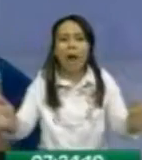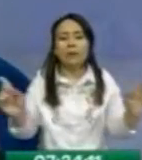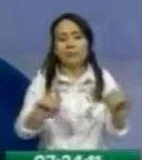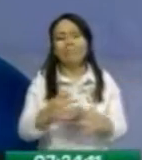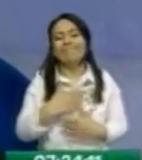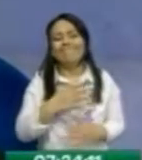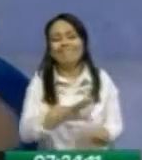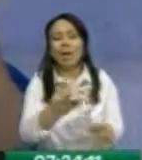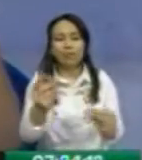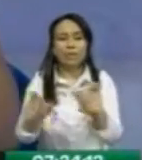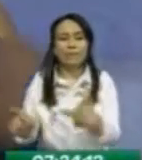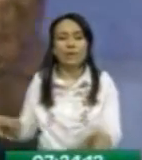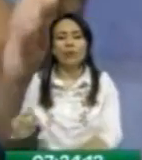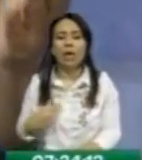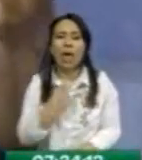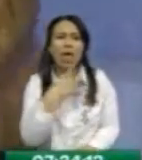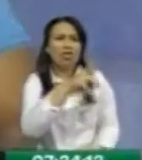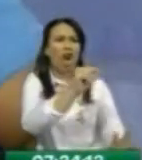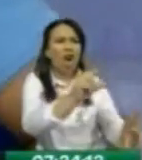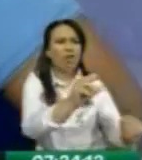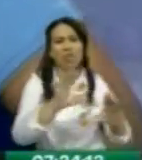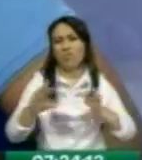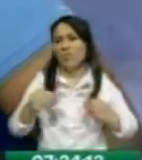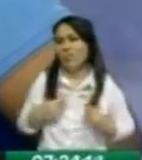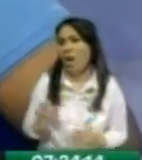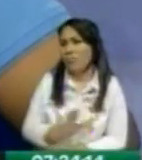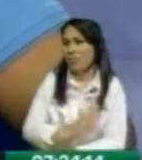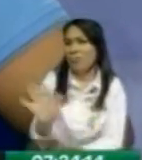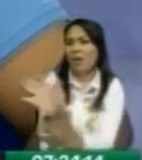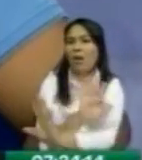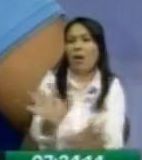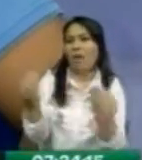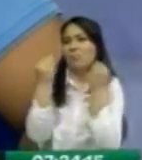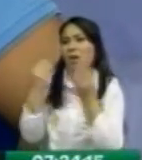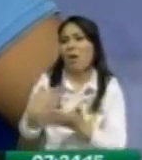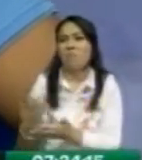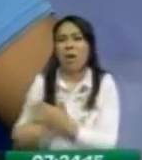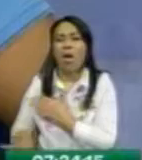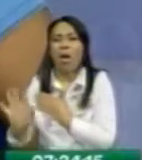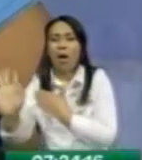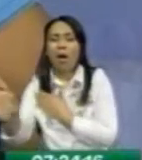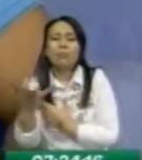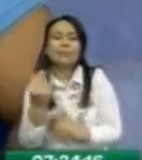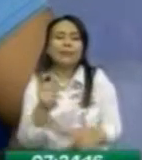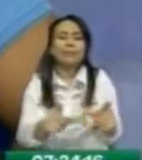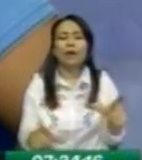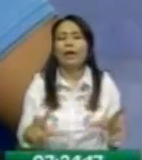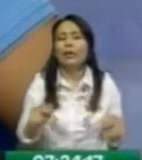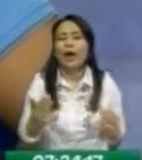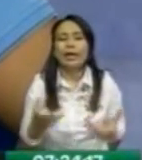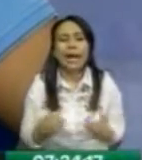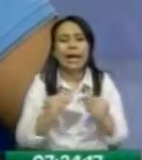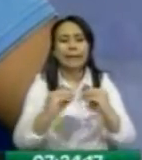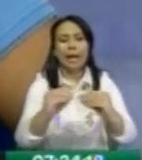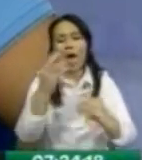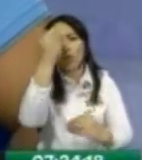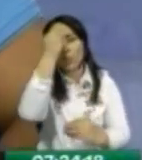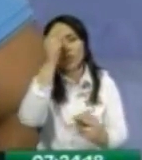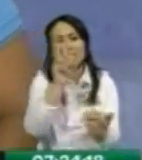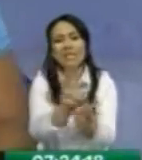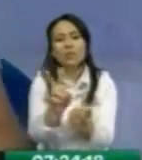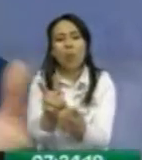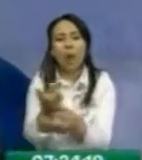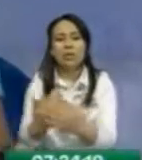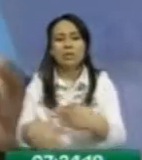sensibilidades al respecto. Usted sabe que hay muchas posiciones en las que muchos ciudadanos no quieren que se dé educación sexual en las